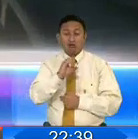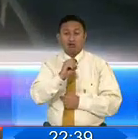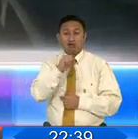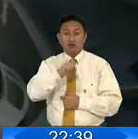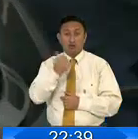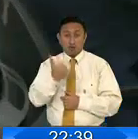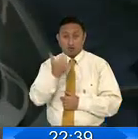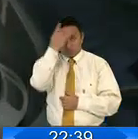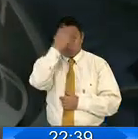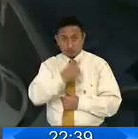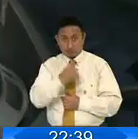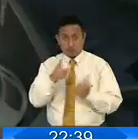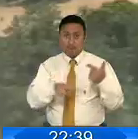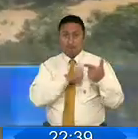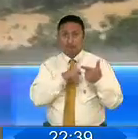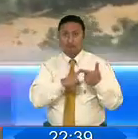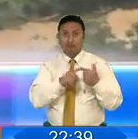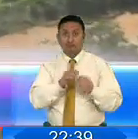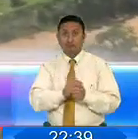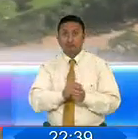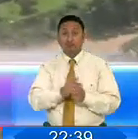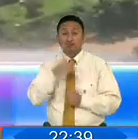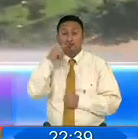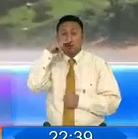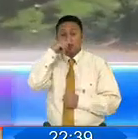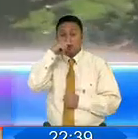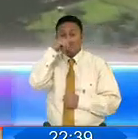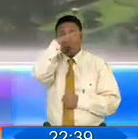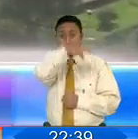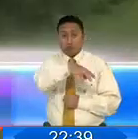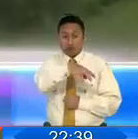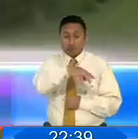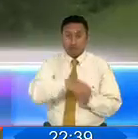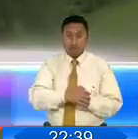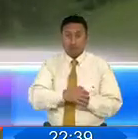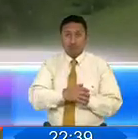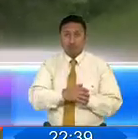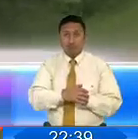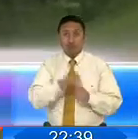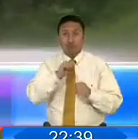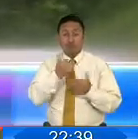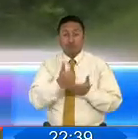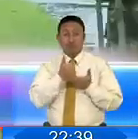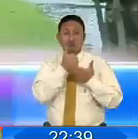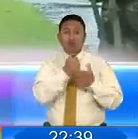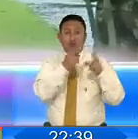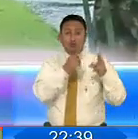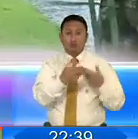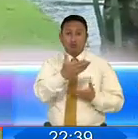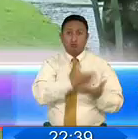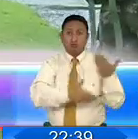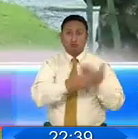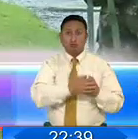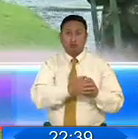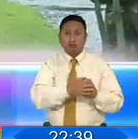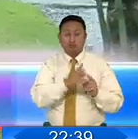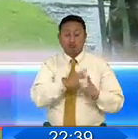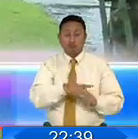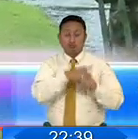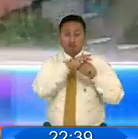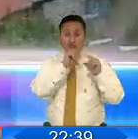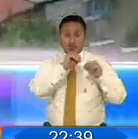resolvió además que en la provincia de Sucumbíos se establezcan acciones humanitarias y comerciales de carácter